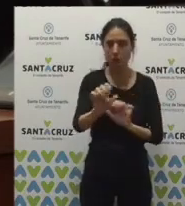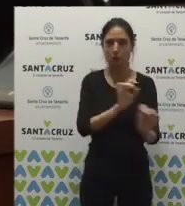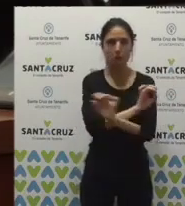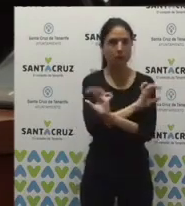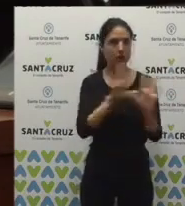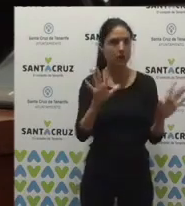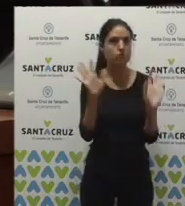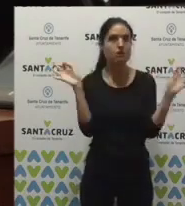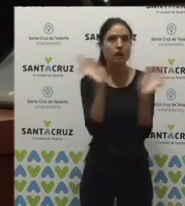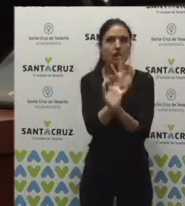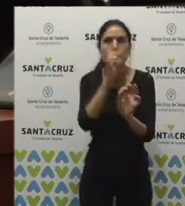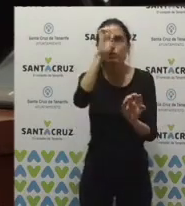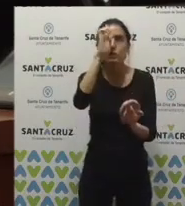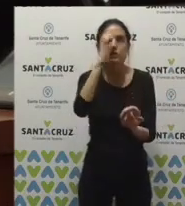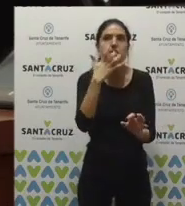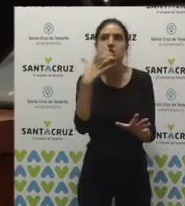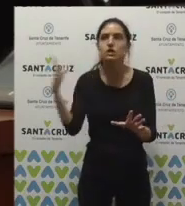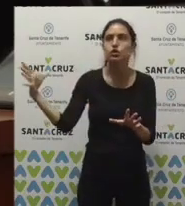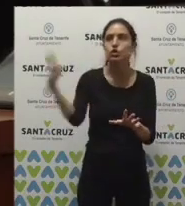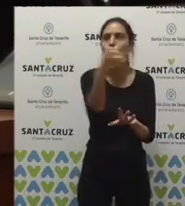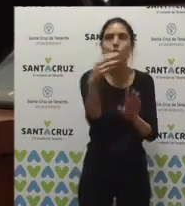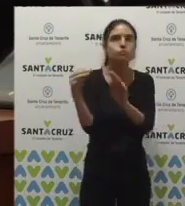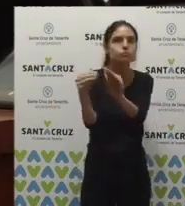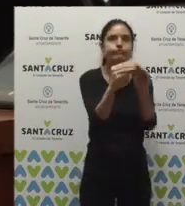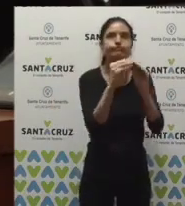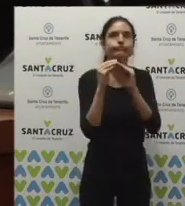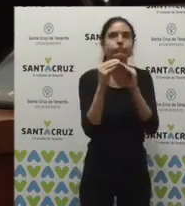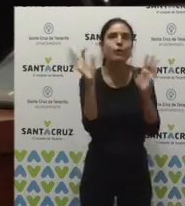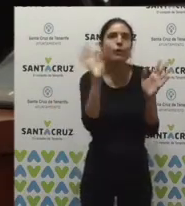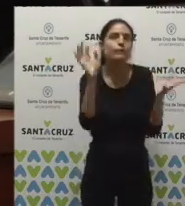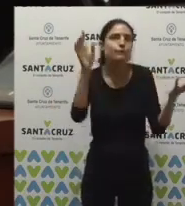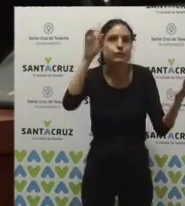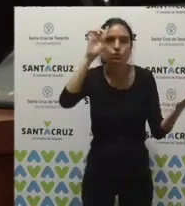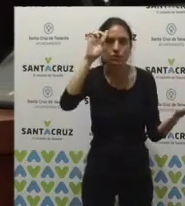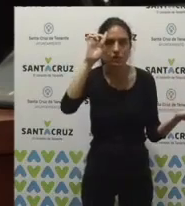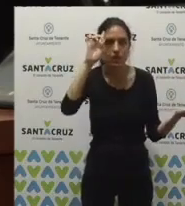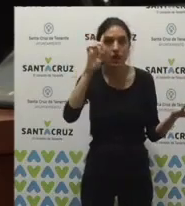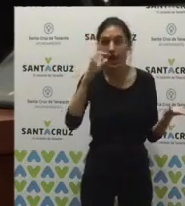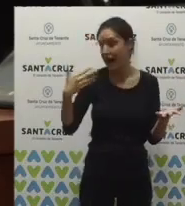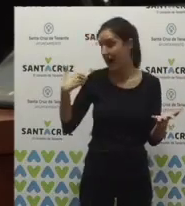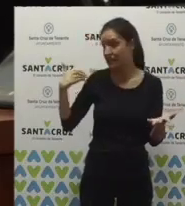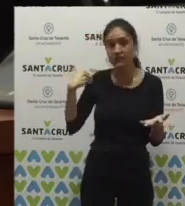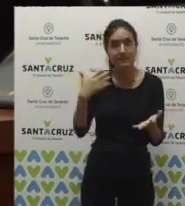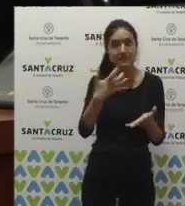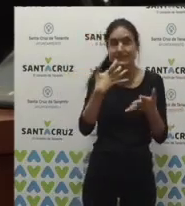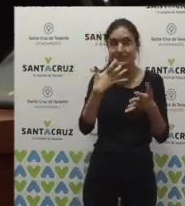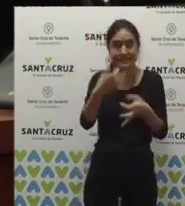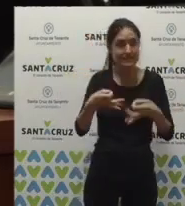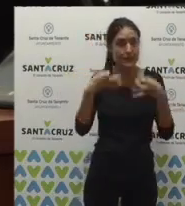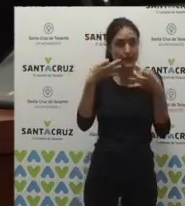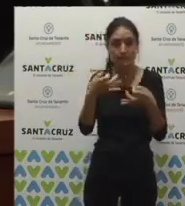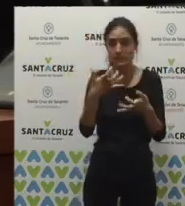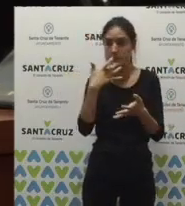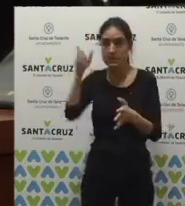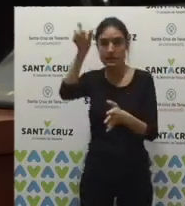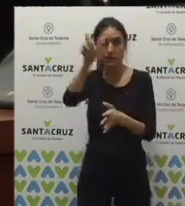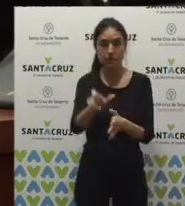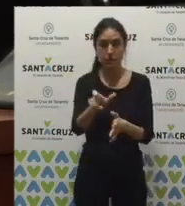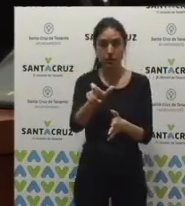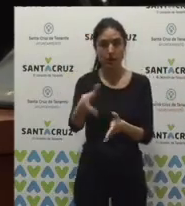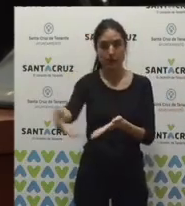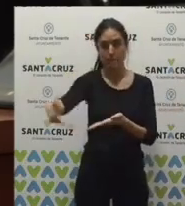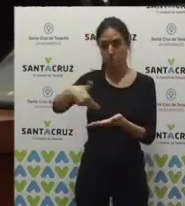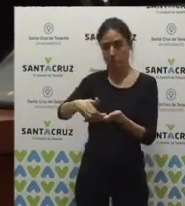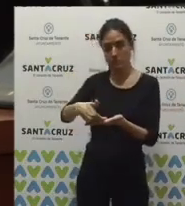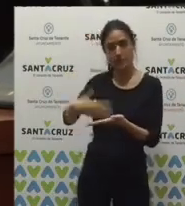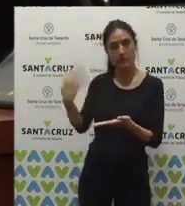presencia de todos lo cual es hasta ahora siempre ha sido la voluntad del proponente aceptarla o no aceptarla otra